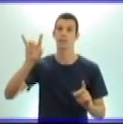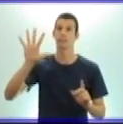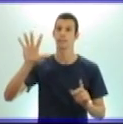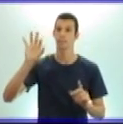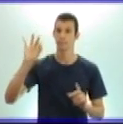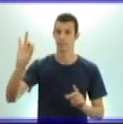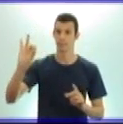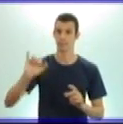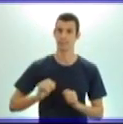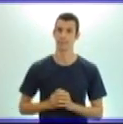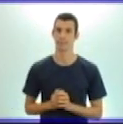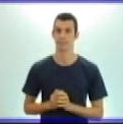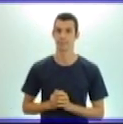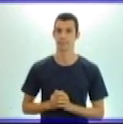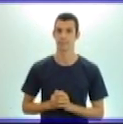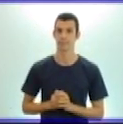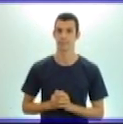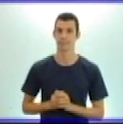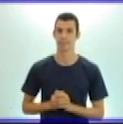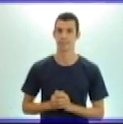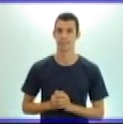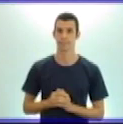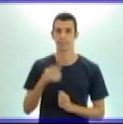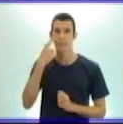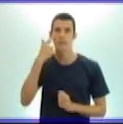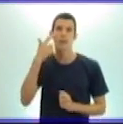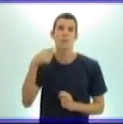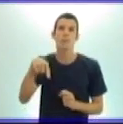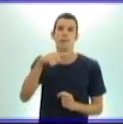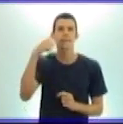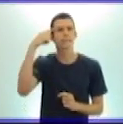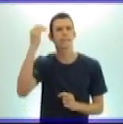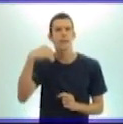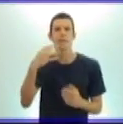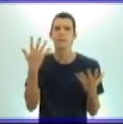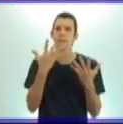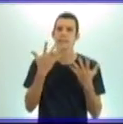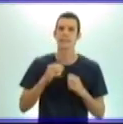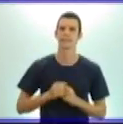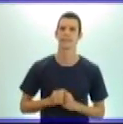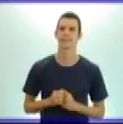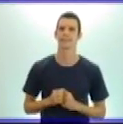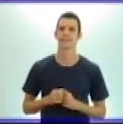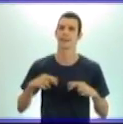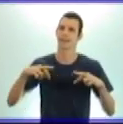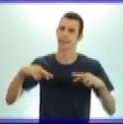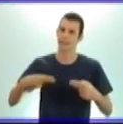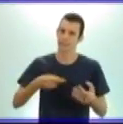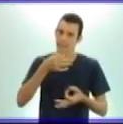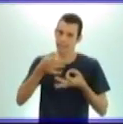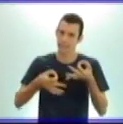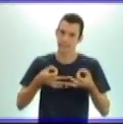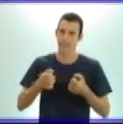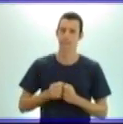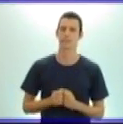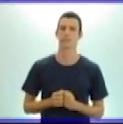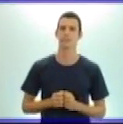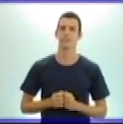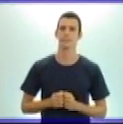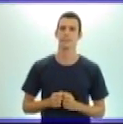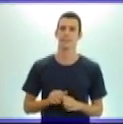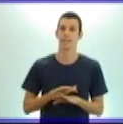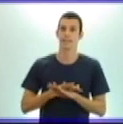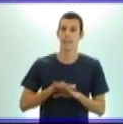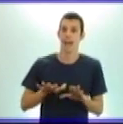1957. Vamos a ver si logran identificarlo. Lo vuelvo a orientar. Cuando presentemos